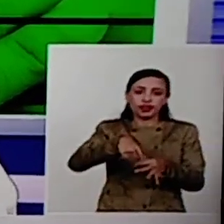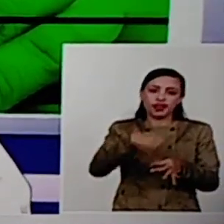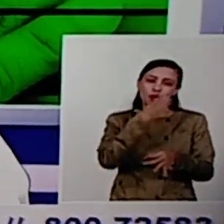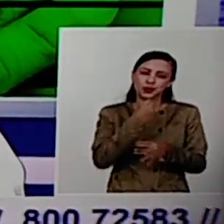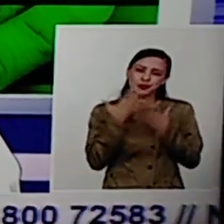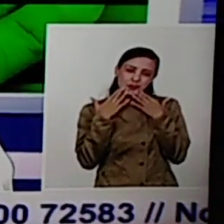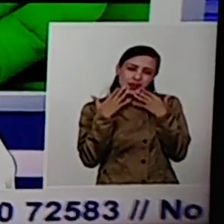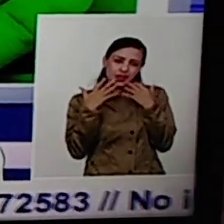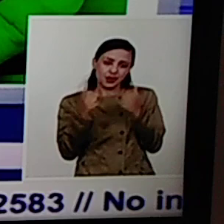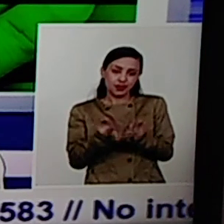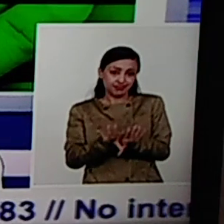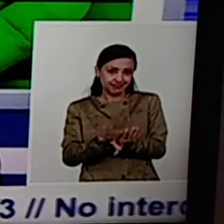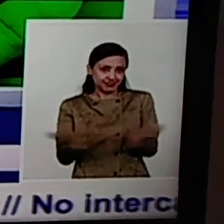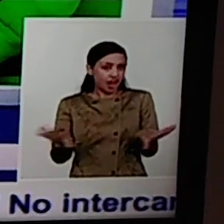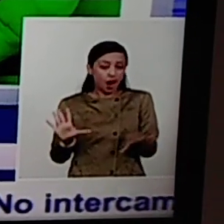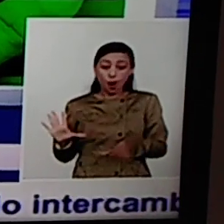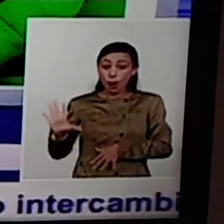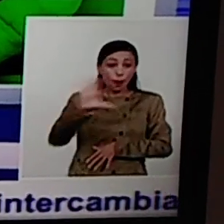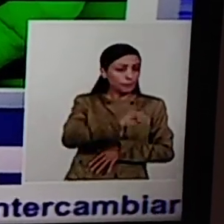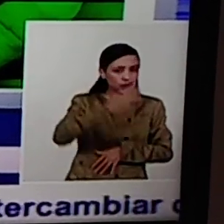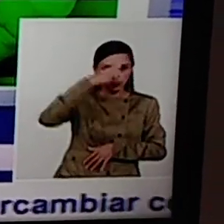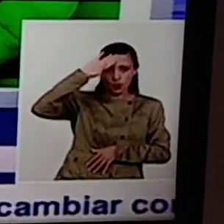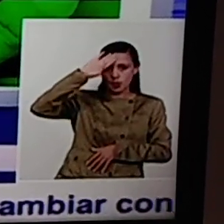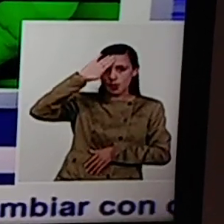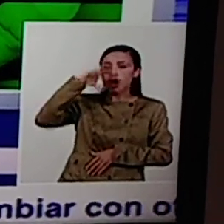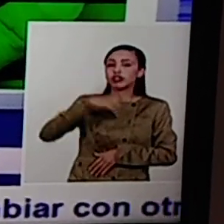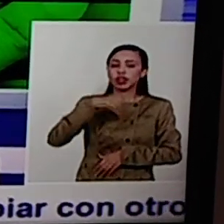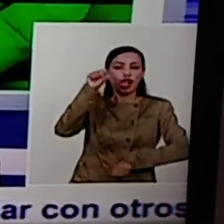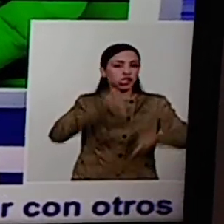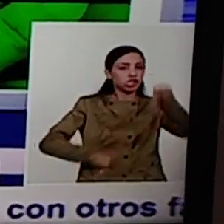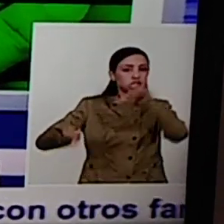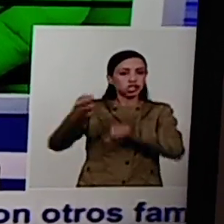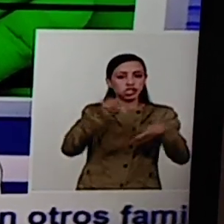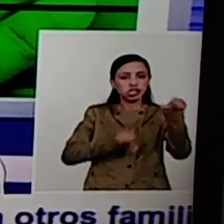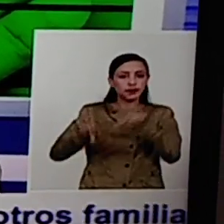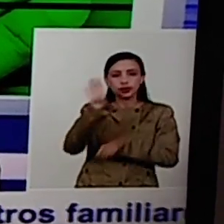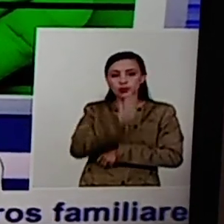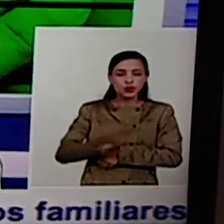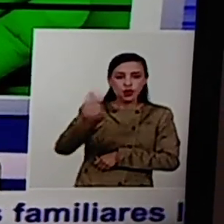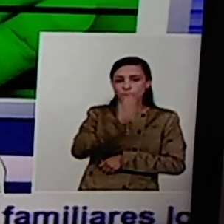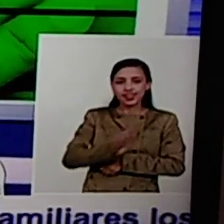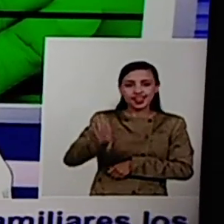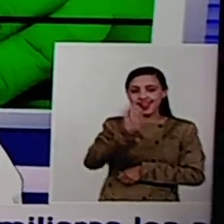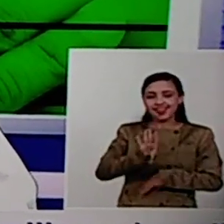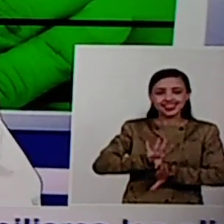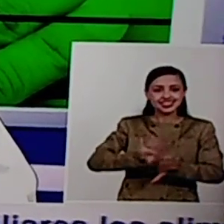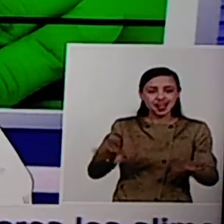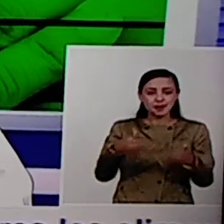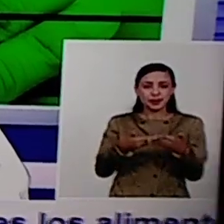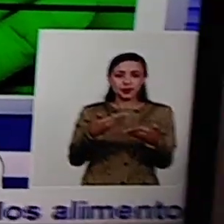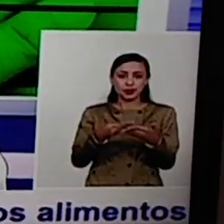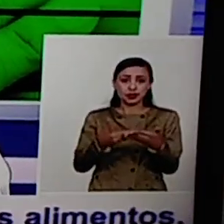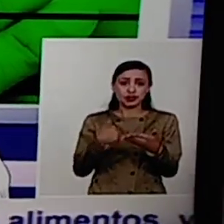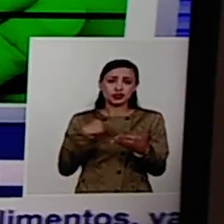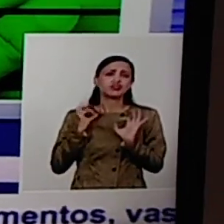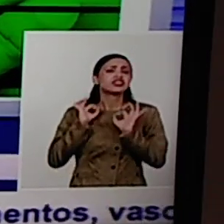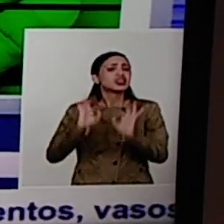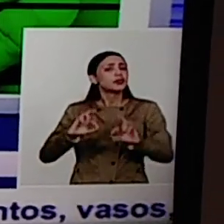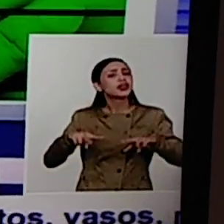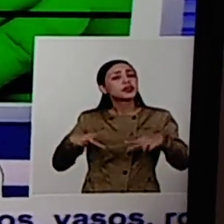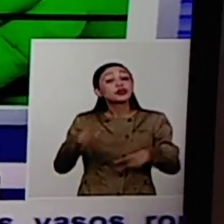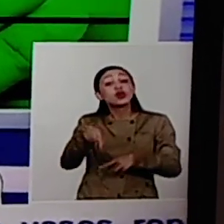queda cubierta toda Cuba con su laboratorio de biología molecular, que siempre reitero, con un